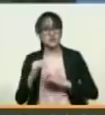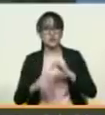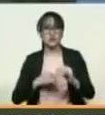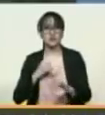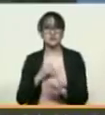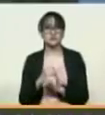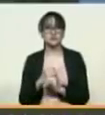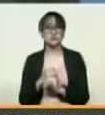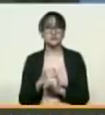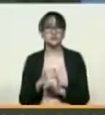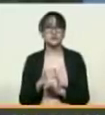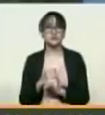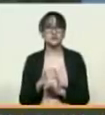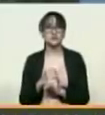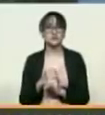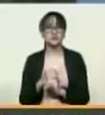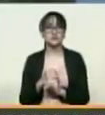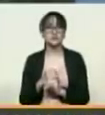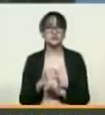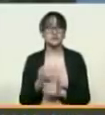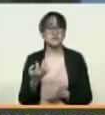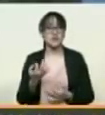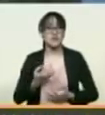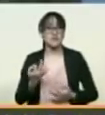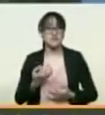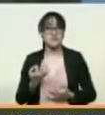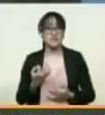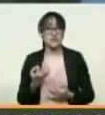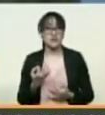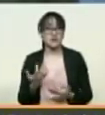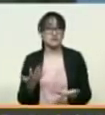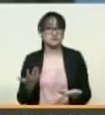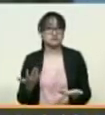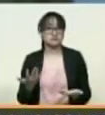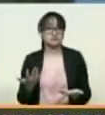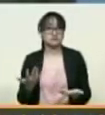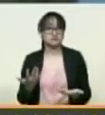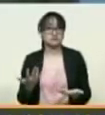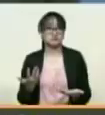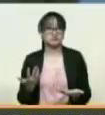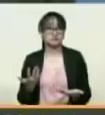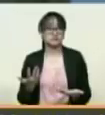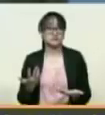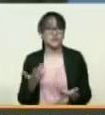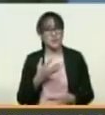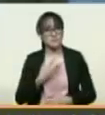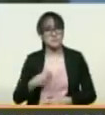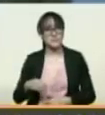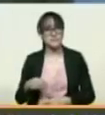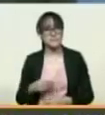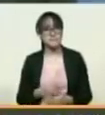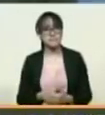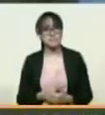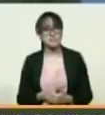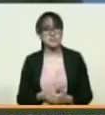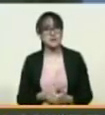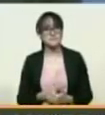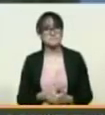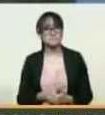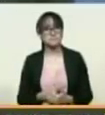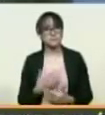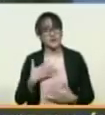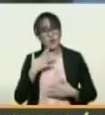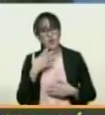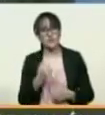internacional, algo, bueno, la verdad es que se escapa a toda lógica, y es un precedente. Nosotros tenemos la confianza,